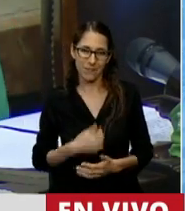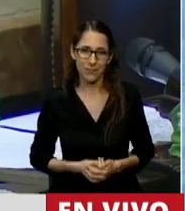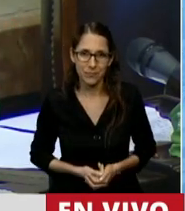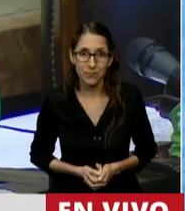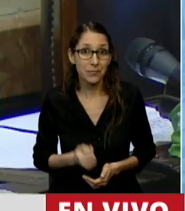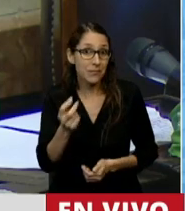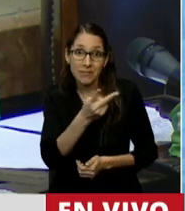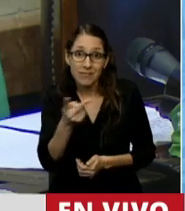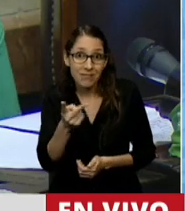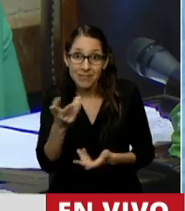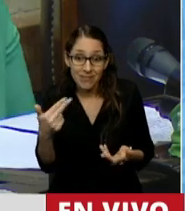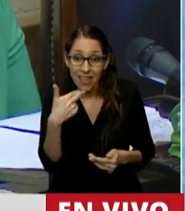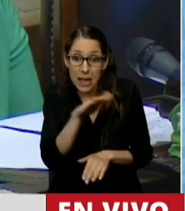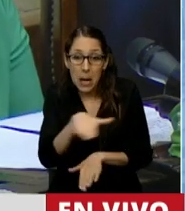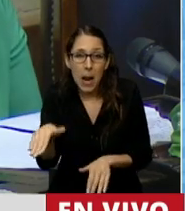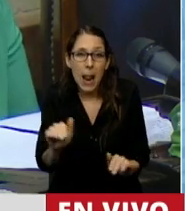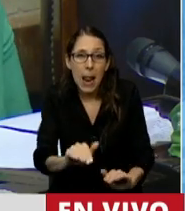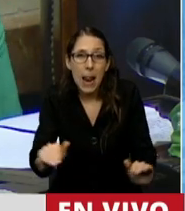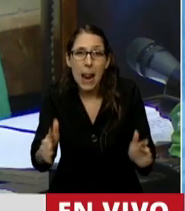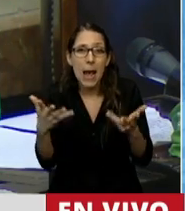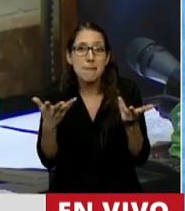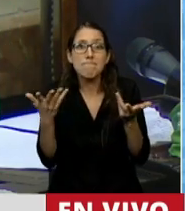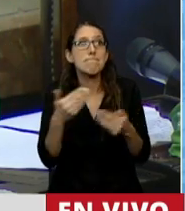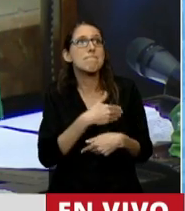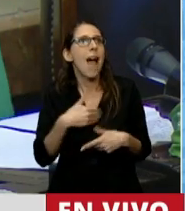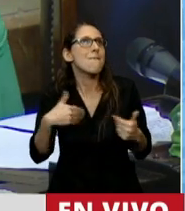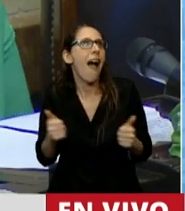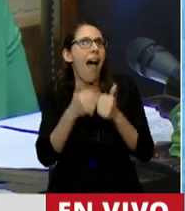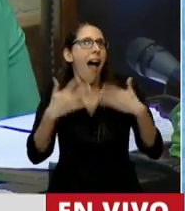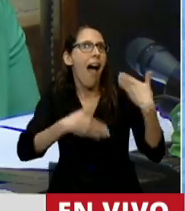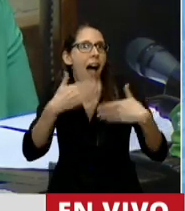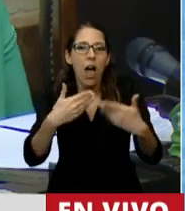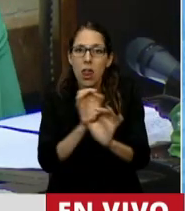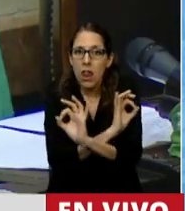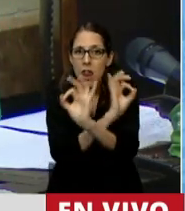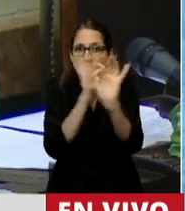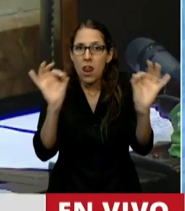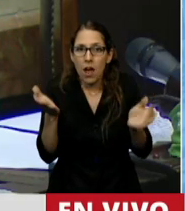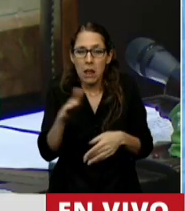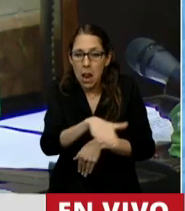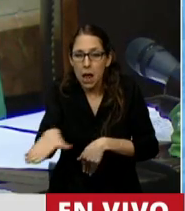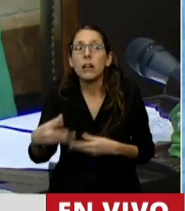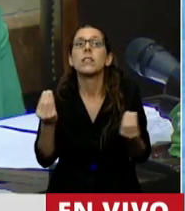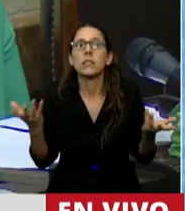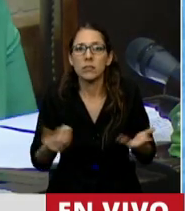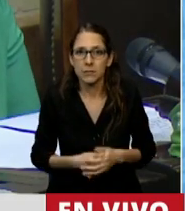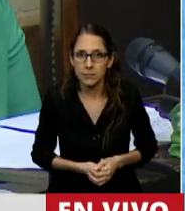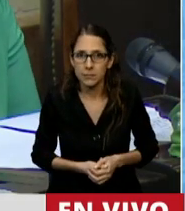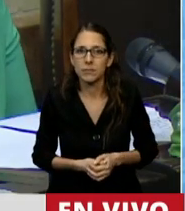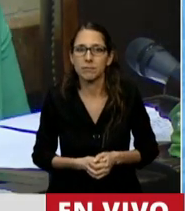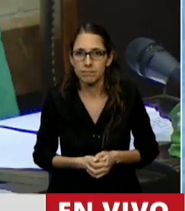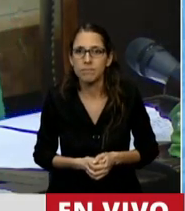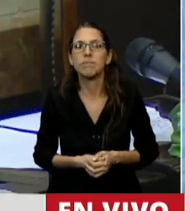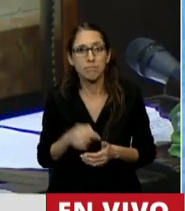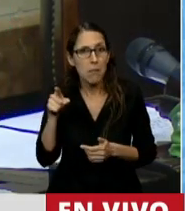Ellos no pudieron disfrutar a su mamá con todo lo que ello significa para dos niños pequeños. Te lo